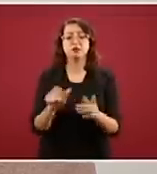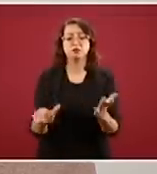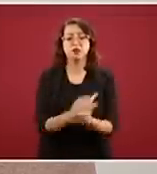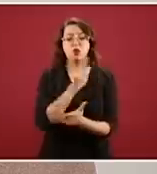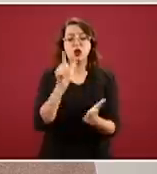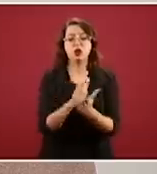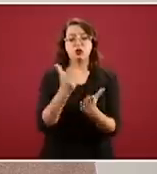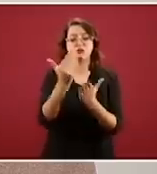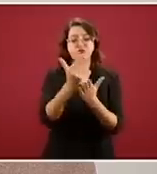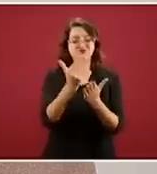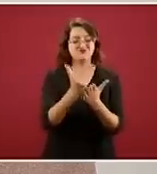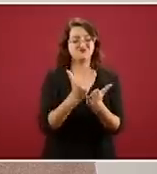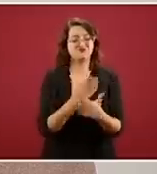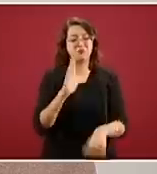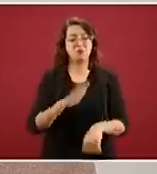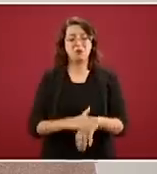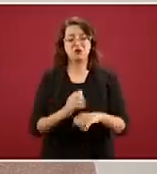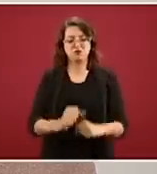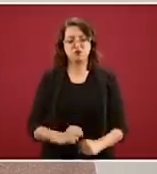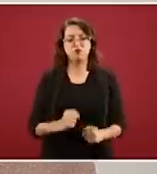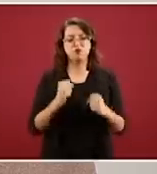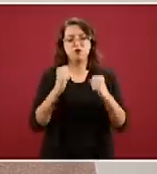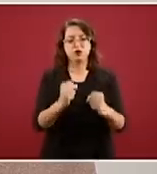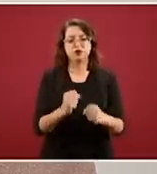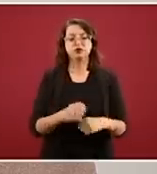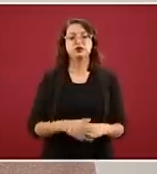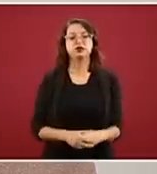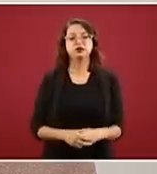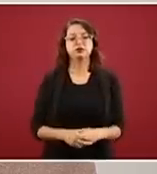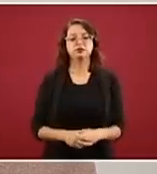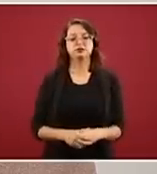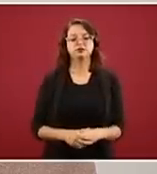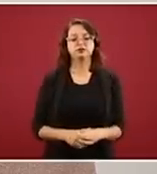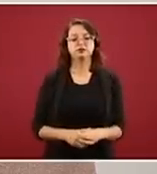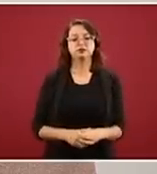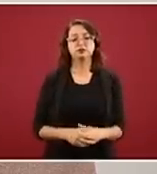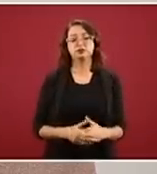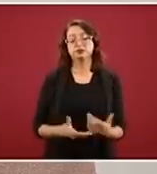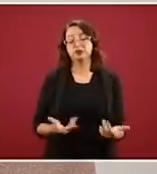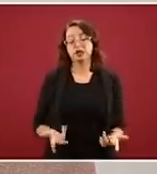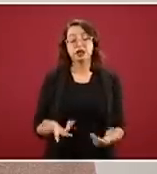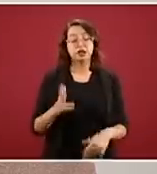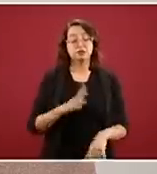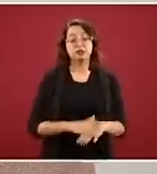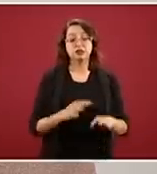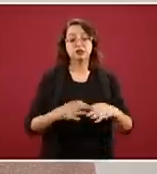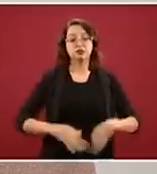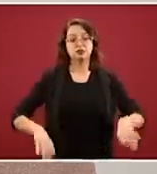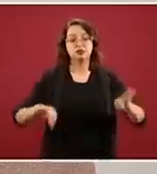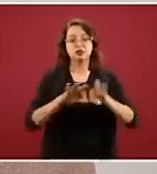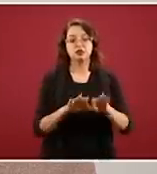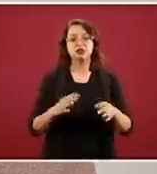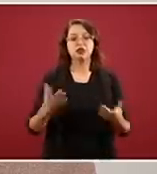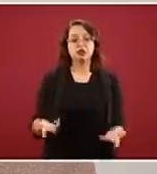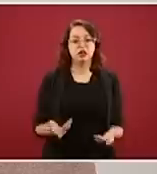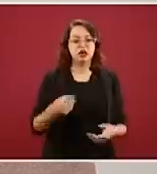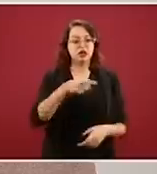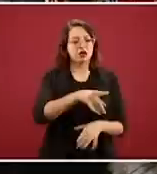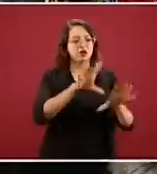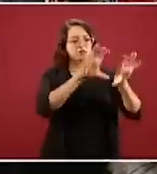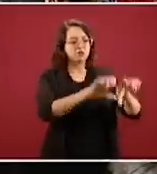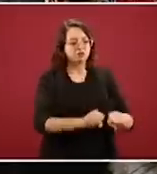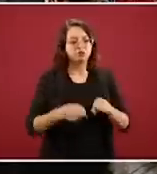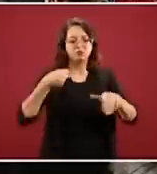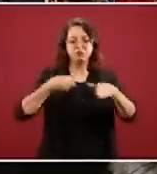relevante, particularmente para cerrar la llamada puerta giratoria, para crear la